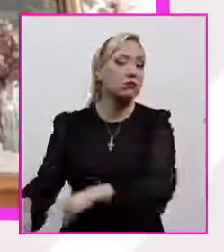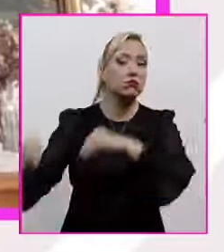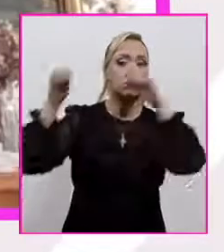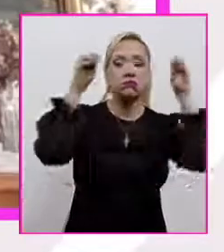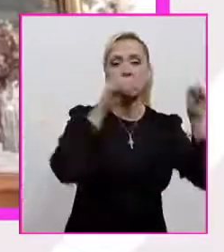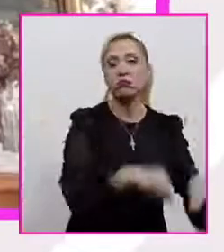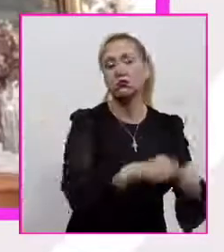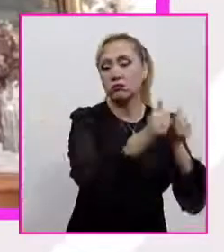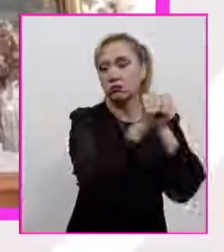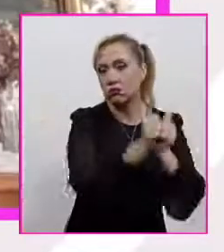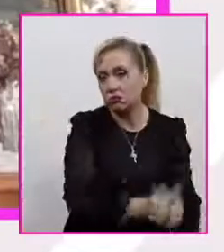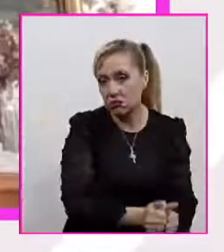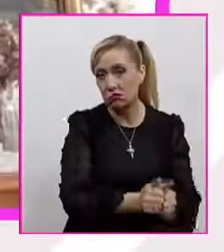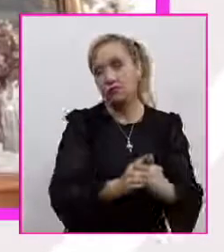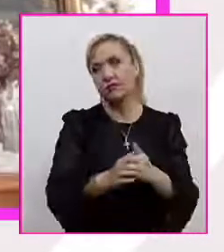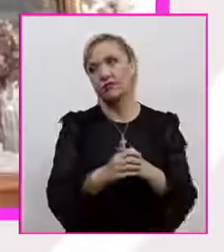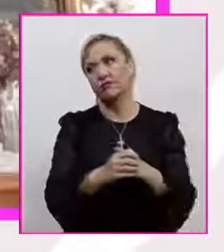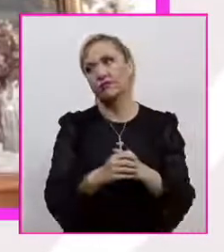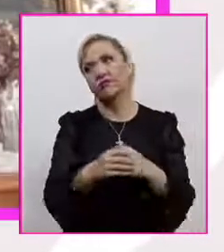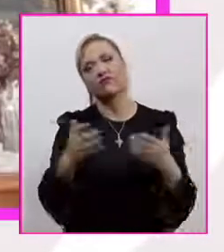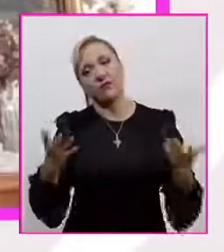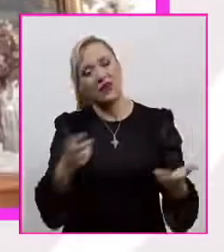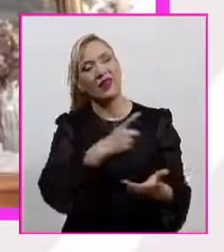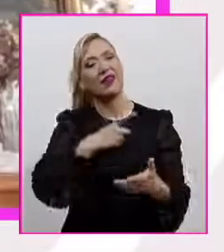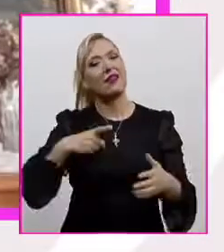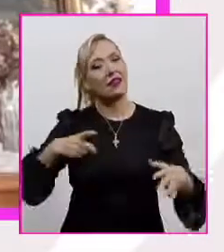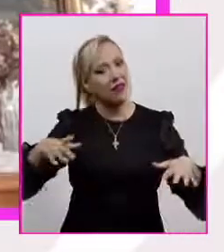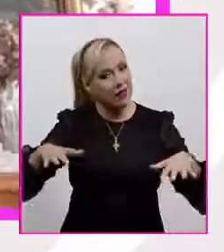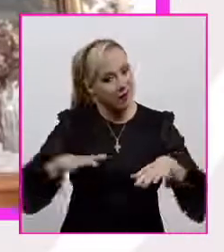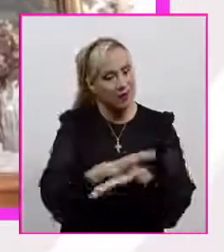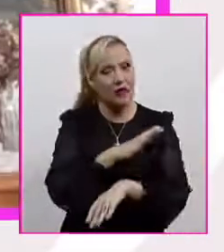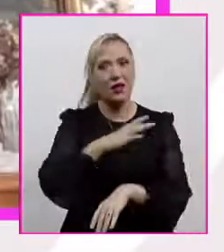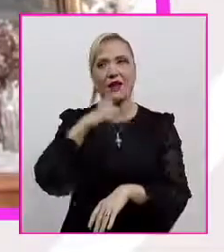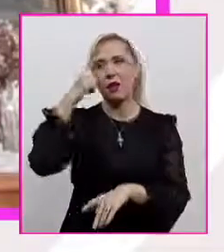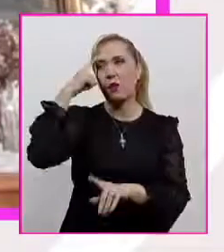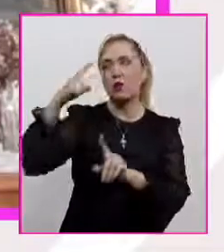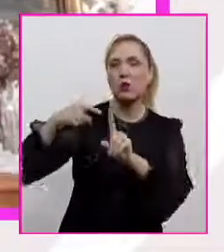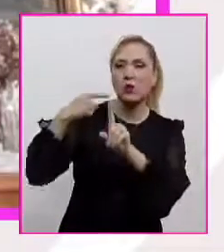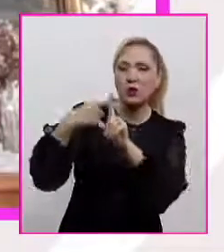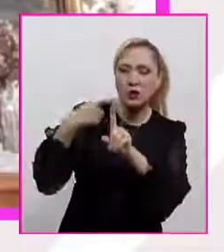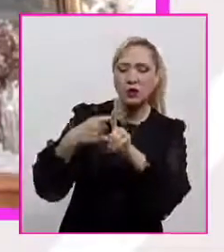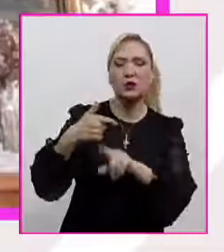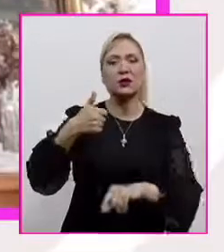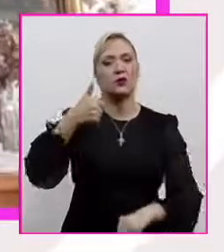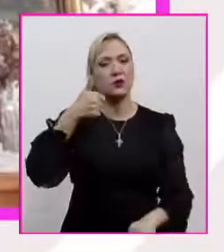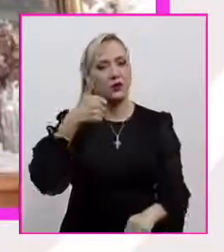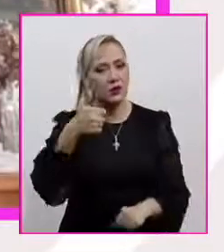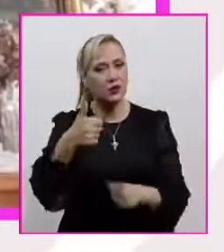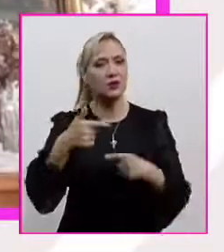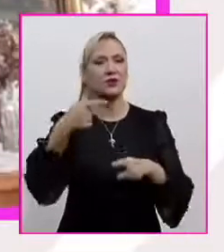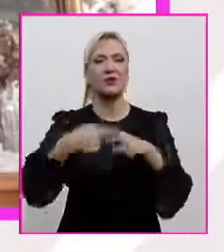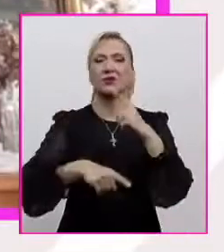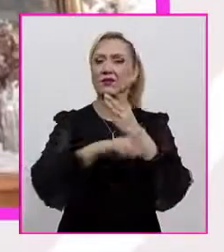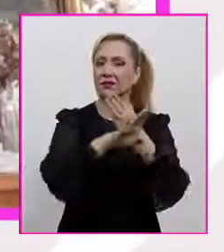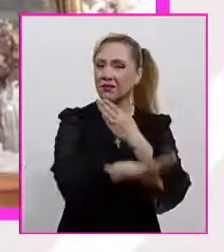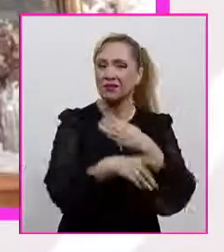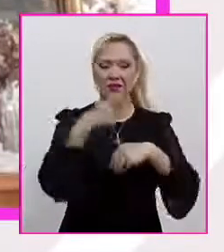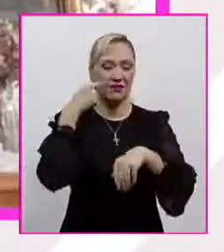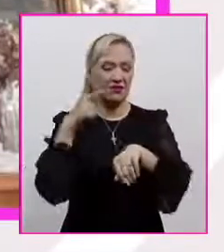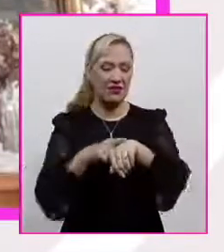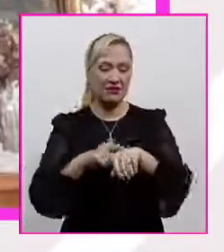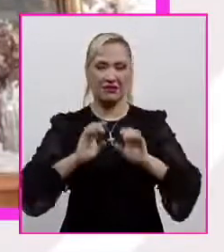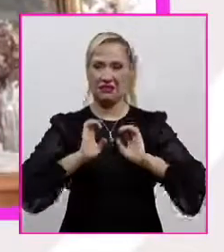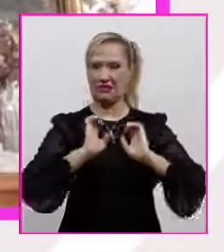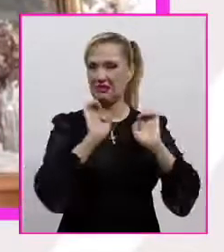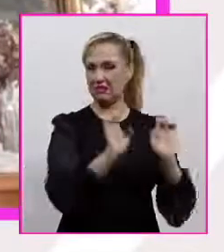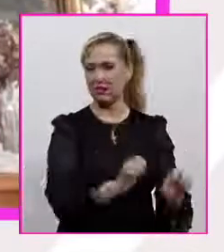establecer permanentemente. Estos discursos deben cambiar a perspectivas más positivas y favorables, evitar las prácticas racistas y xenófobas